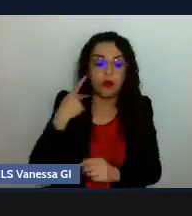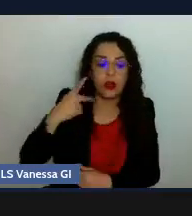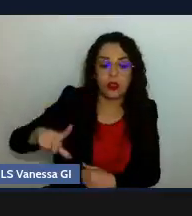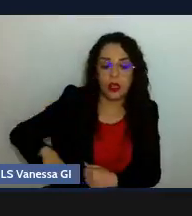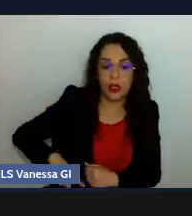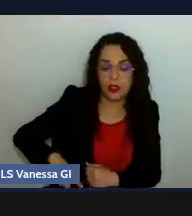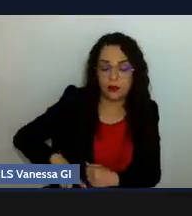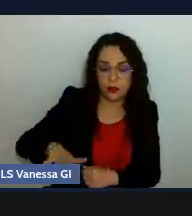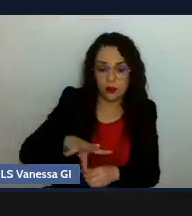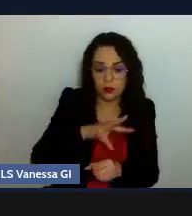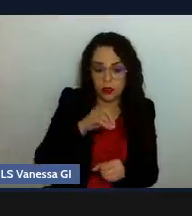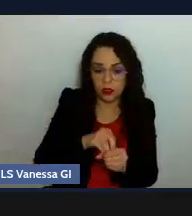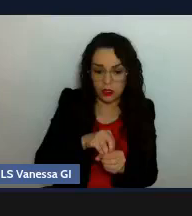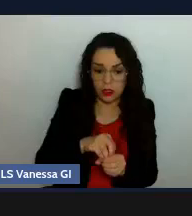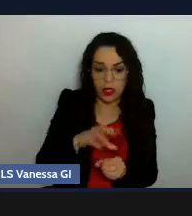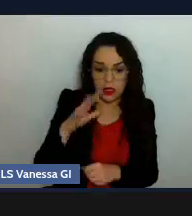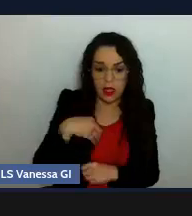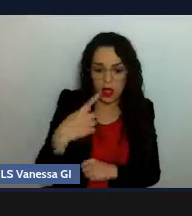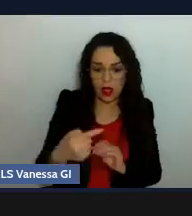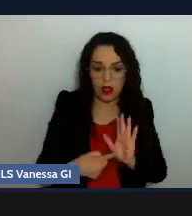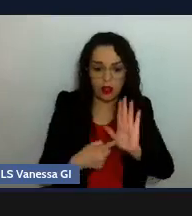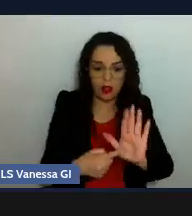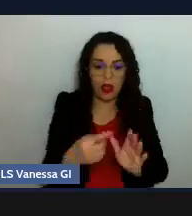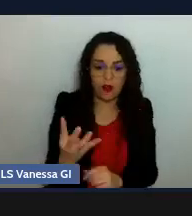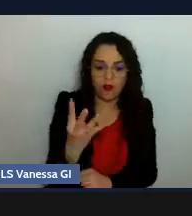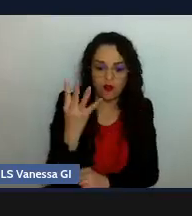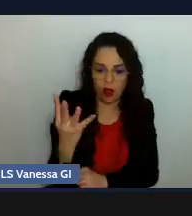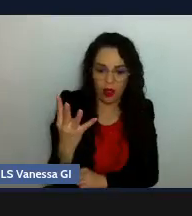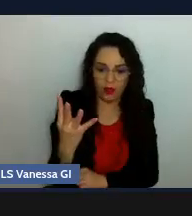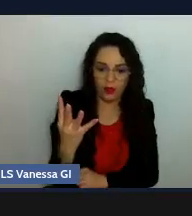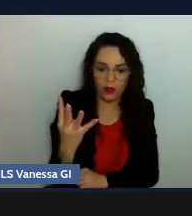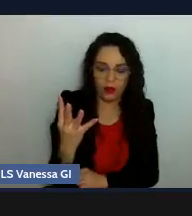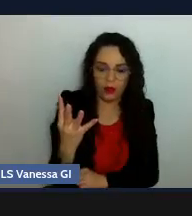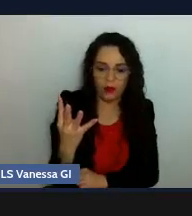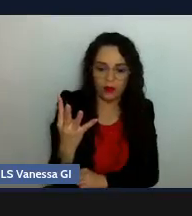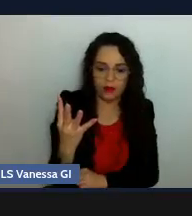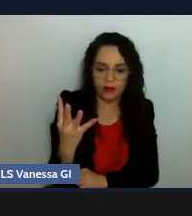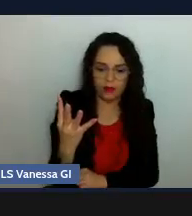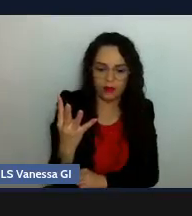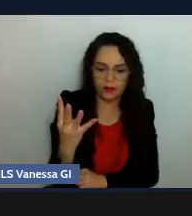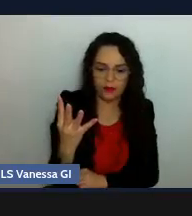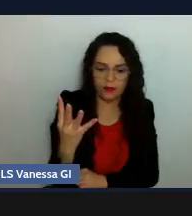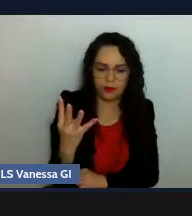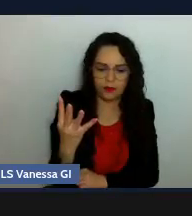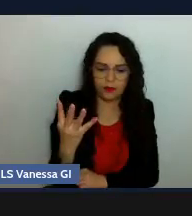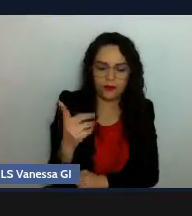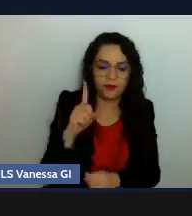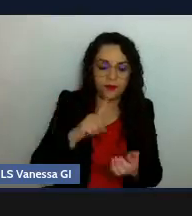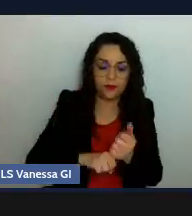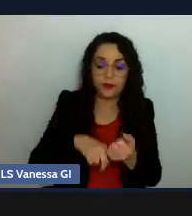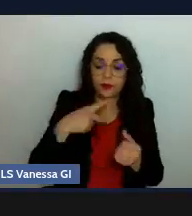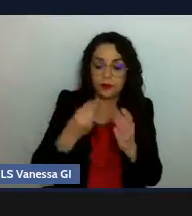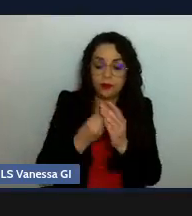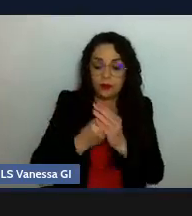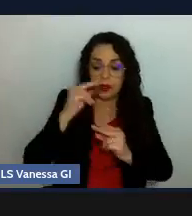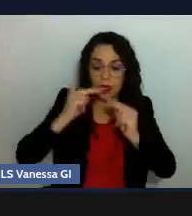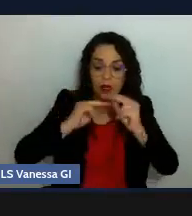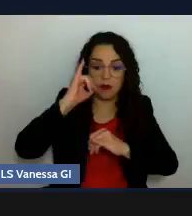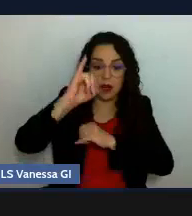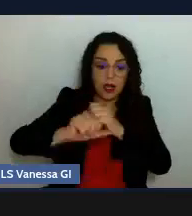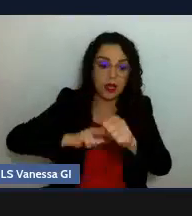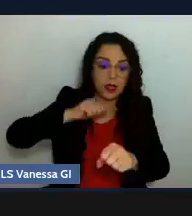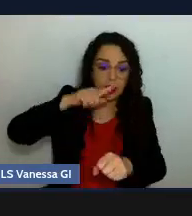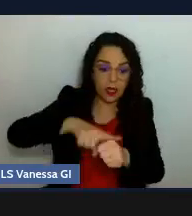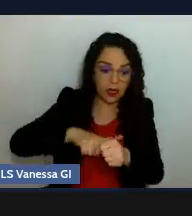mostré cuatro de ellas, que hay sesiones que se siguen dando a nivel internacional, hay reuniones cada